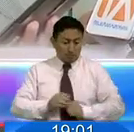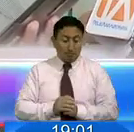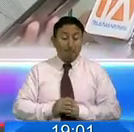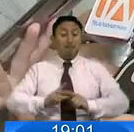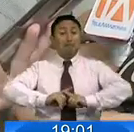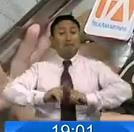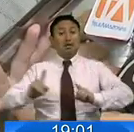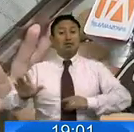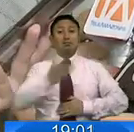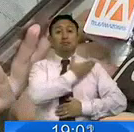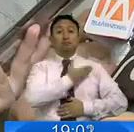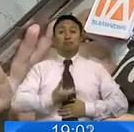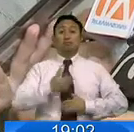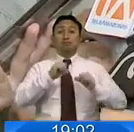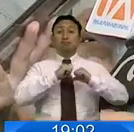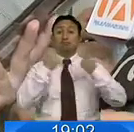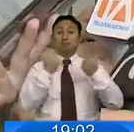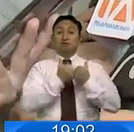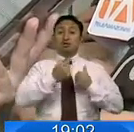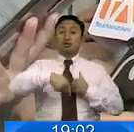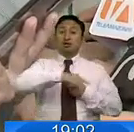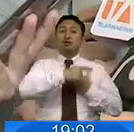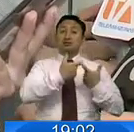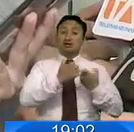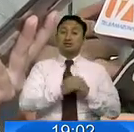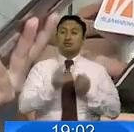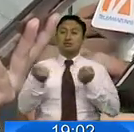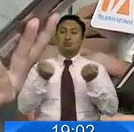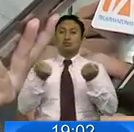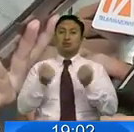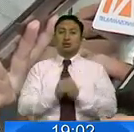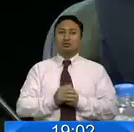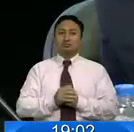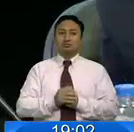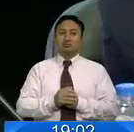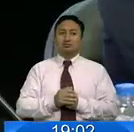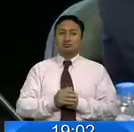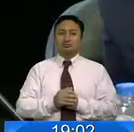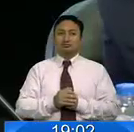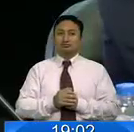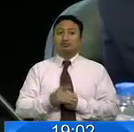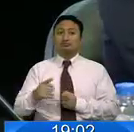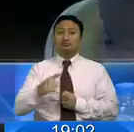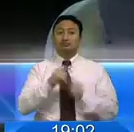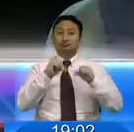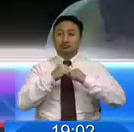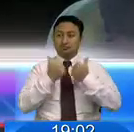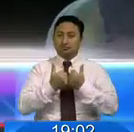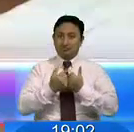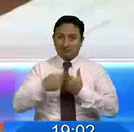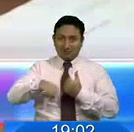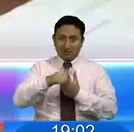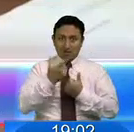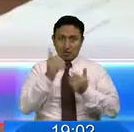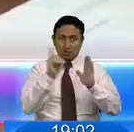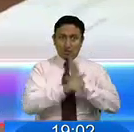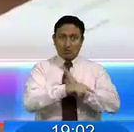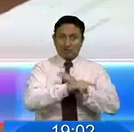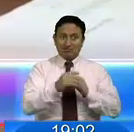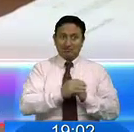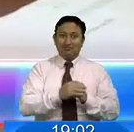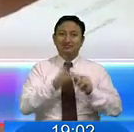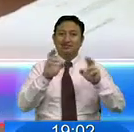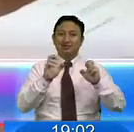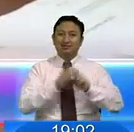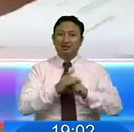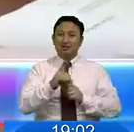que la presidencia de la asamblea quiere tener el control del texto legislativo. Cosa que rechazan los legisladores que denunciaron una especie de boicot para